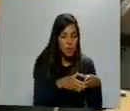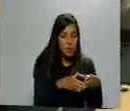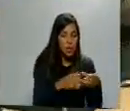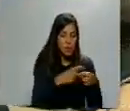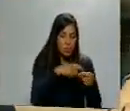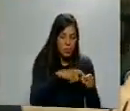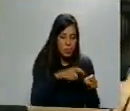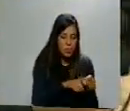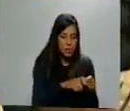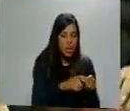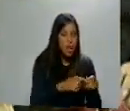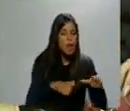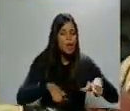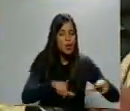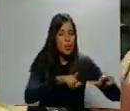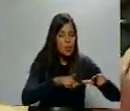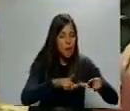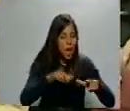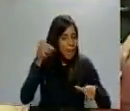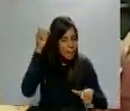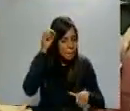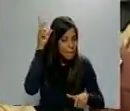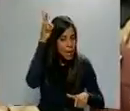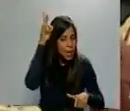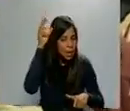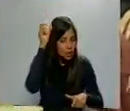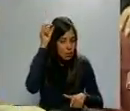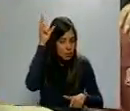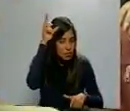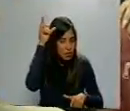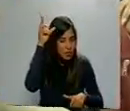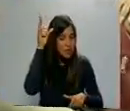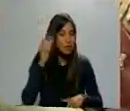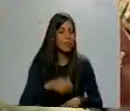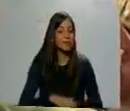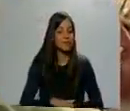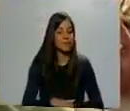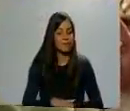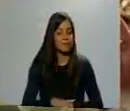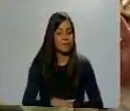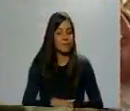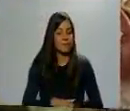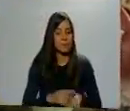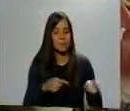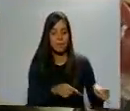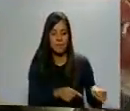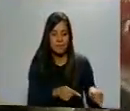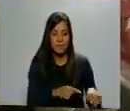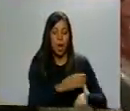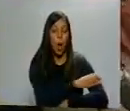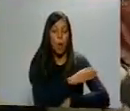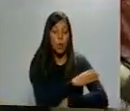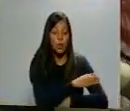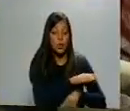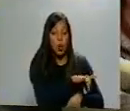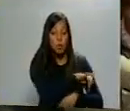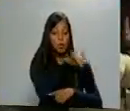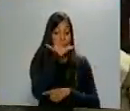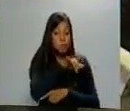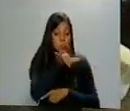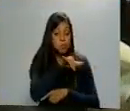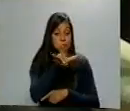si mal no recuerdo, presidenta, usted que maneja muy bien la materia internacional, para sacar una tal